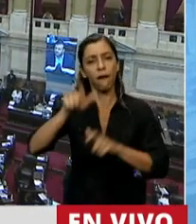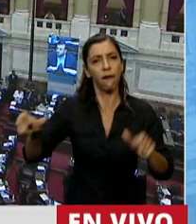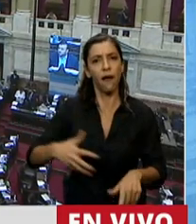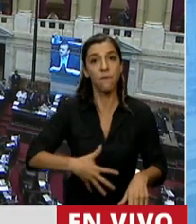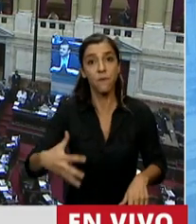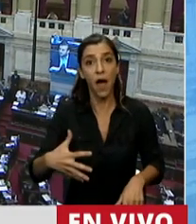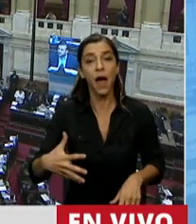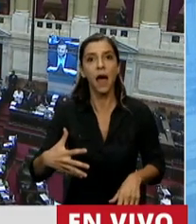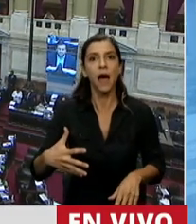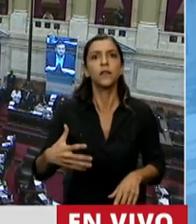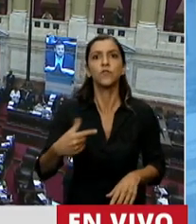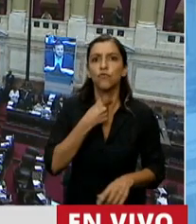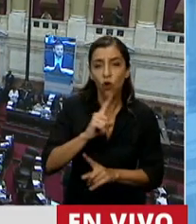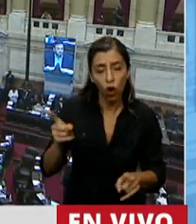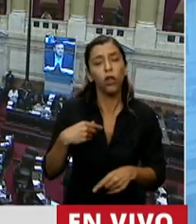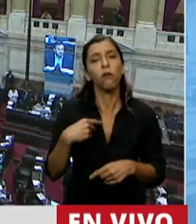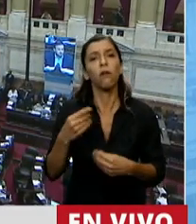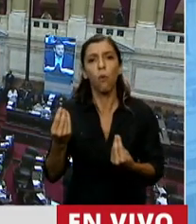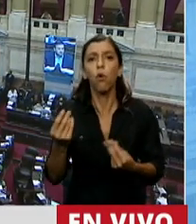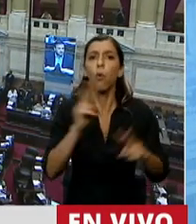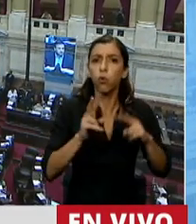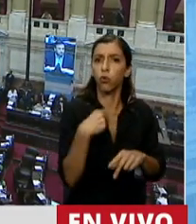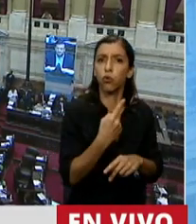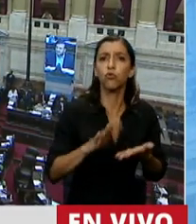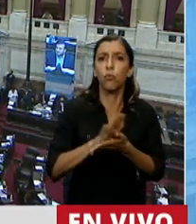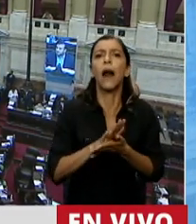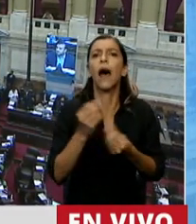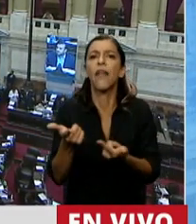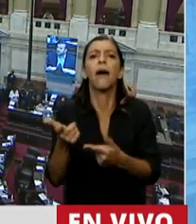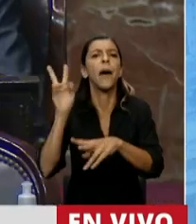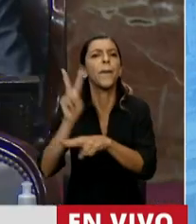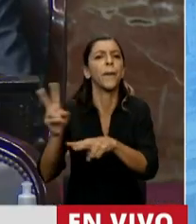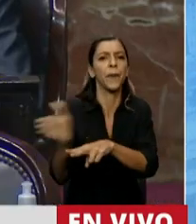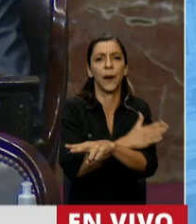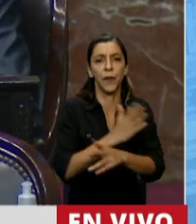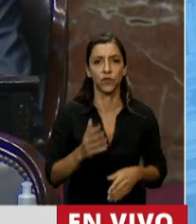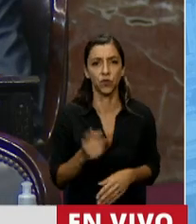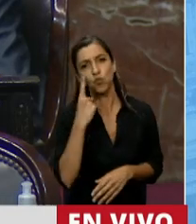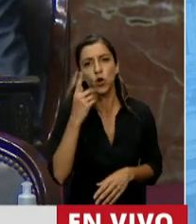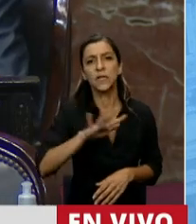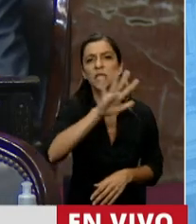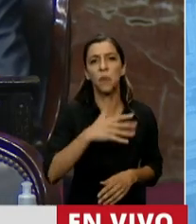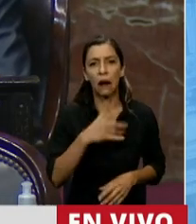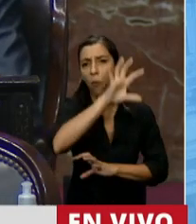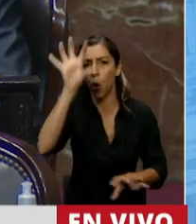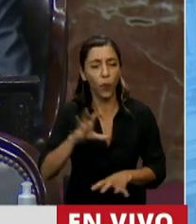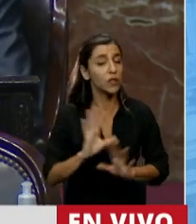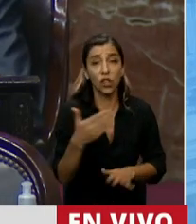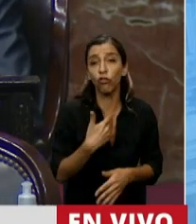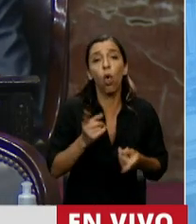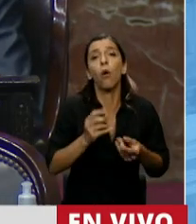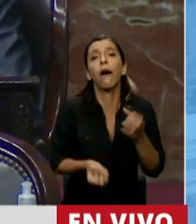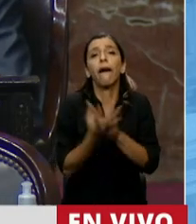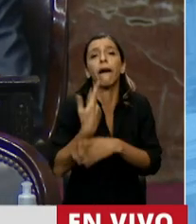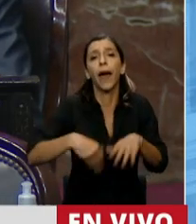trabajar en políticas públicas tanto del estado nacional como los estados provinciales y municipales para avanzar en programas que baño con ese